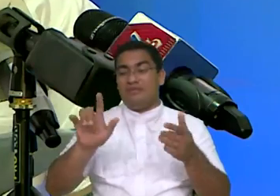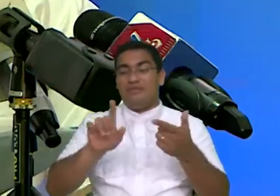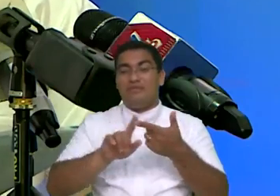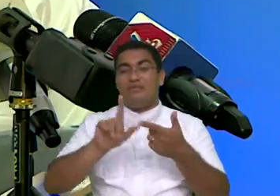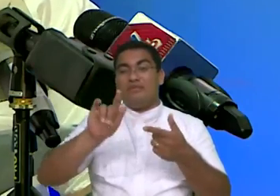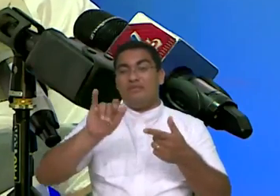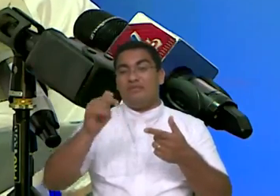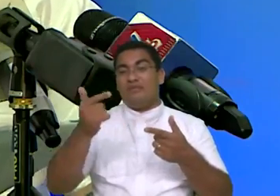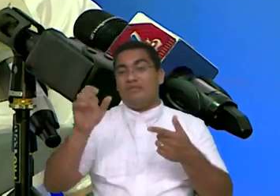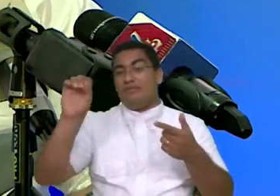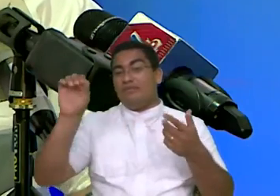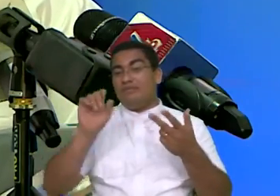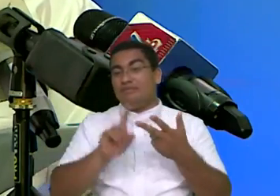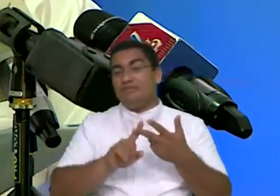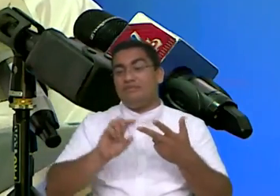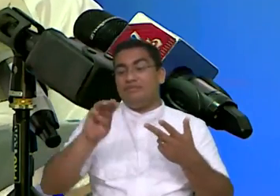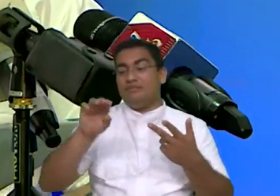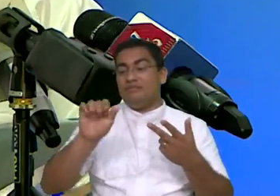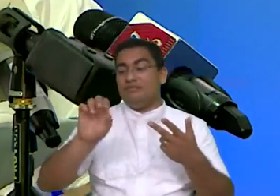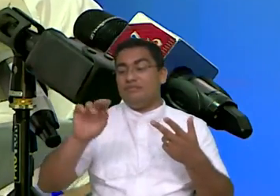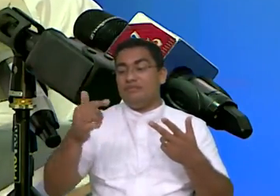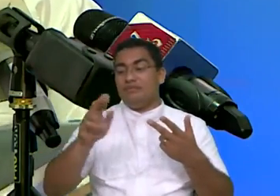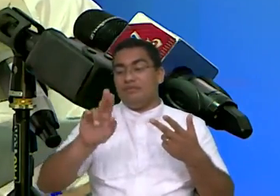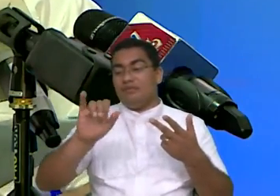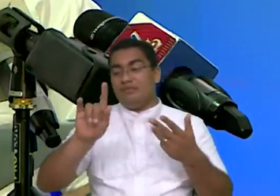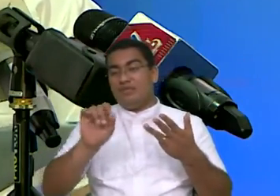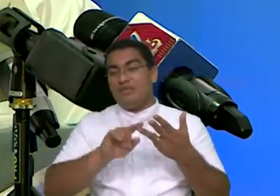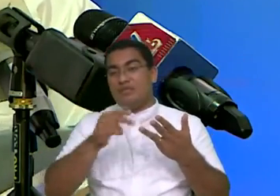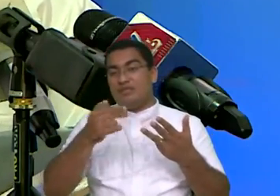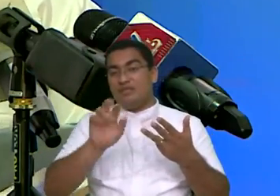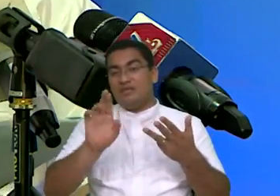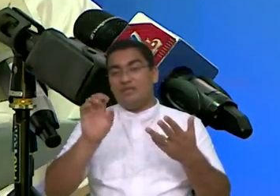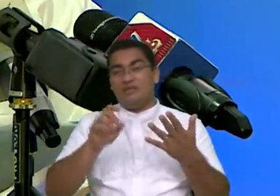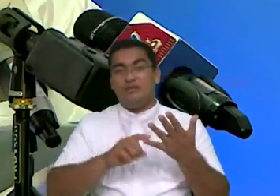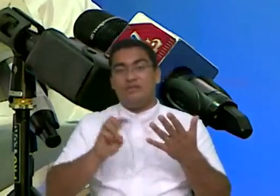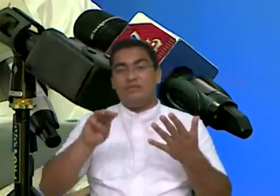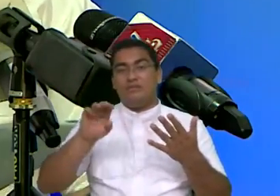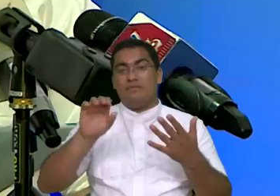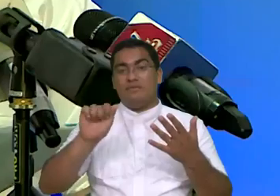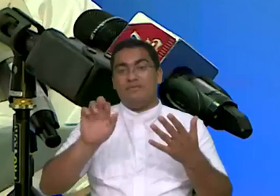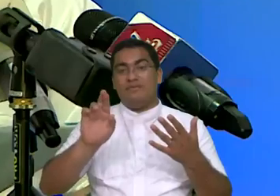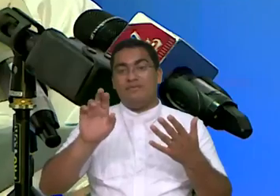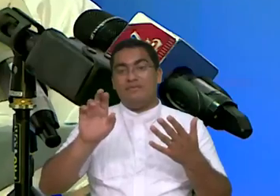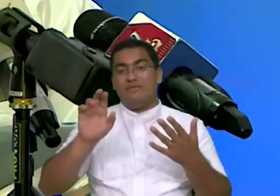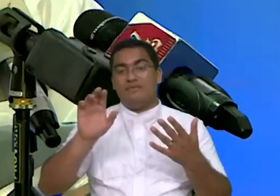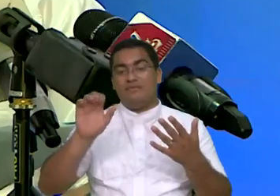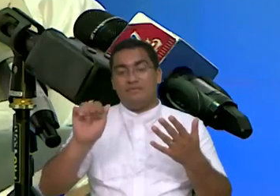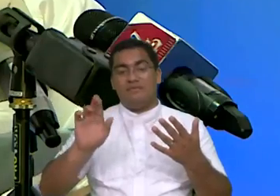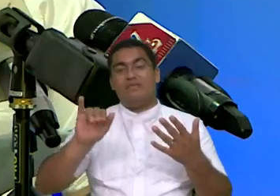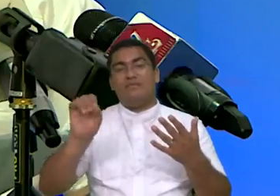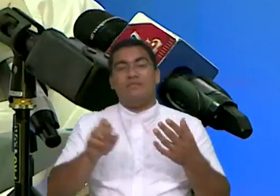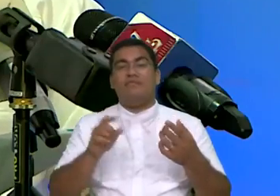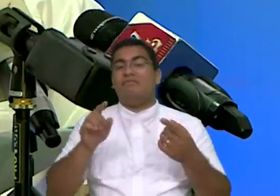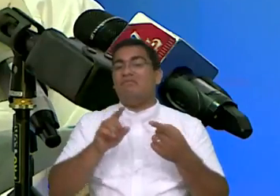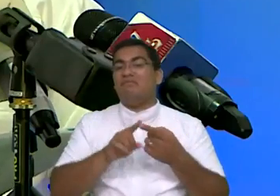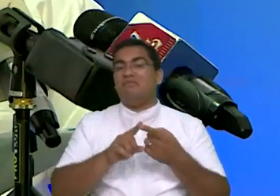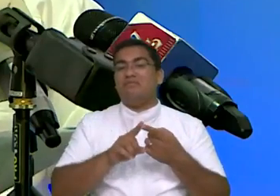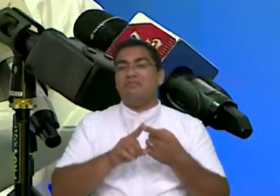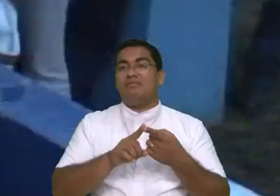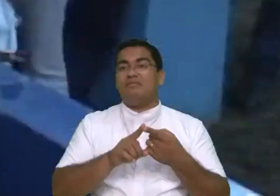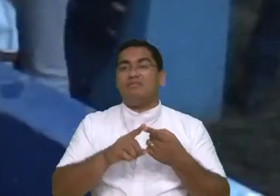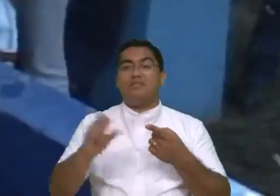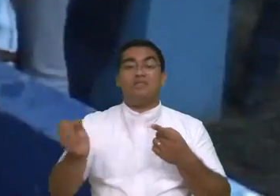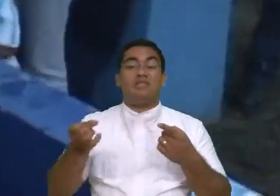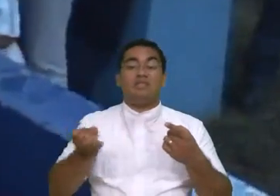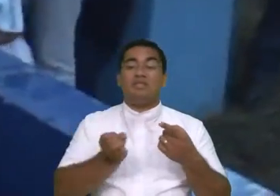Pais, Los Manguitos, El Charco, Mayales, el otro se llama Macario Brenes, sectores de aquí de San Juan de